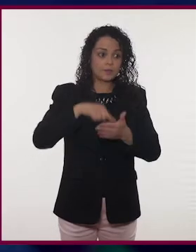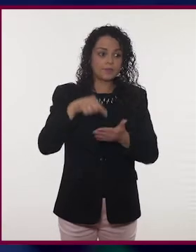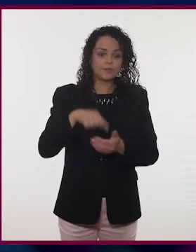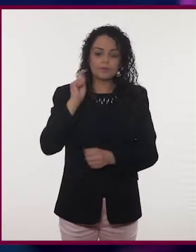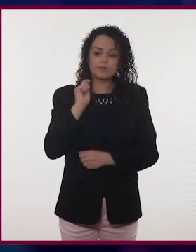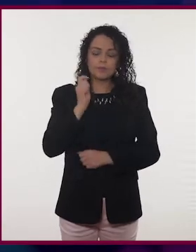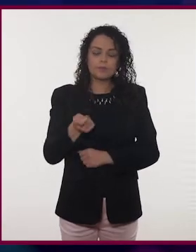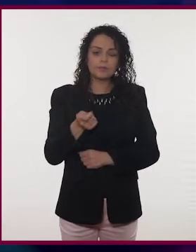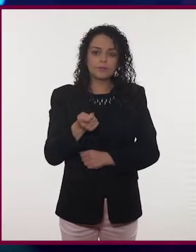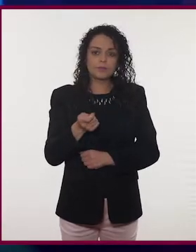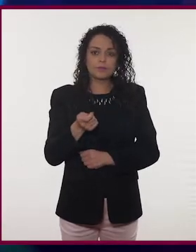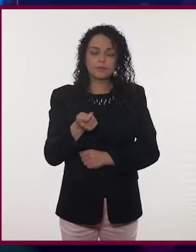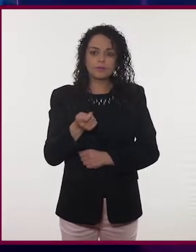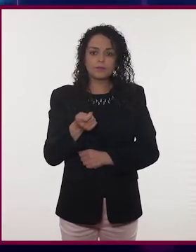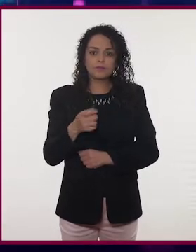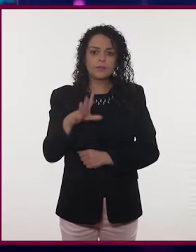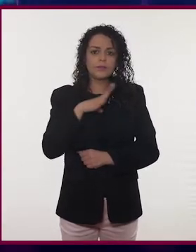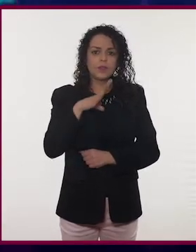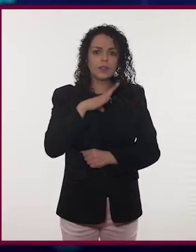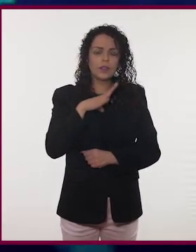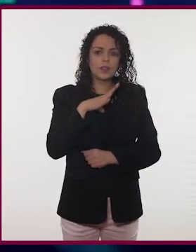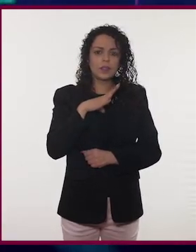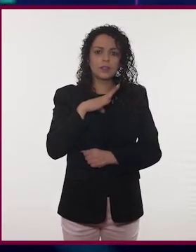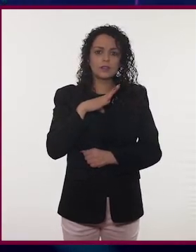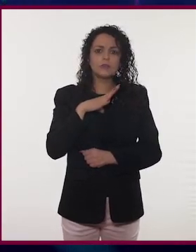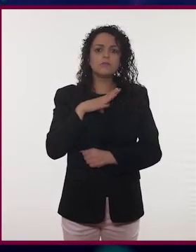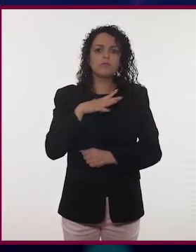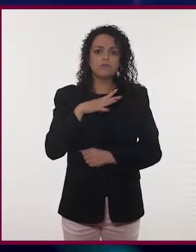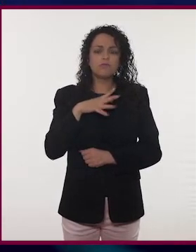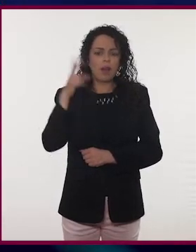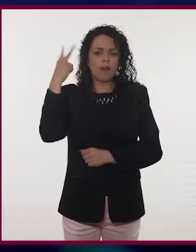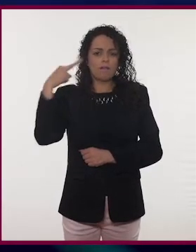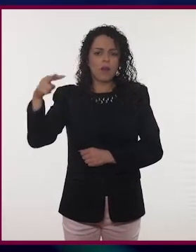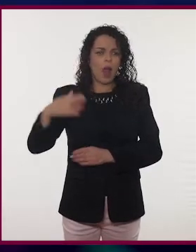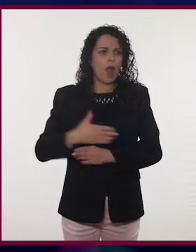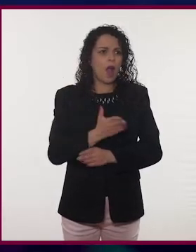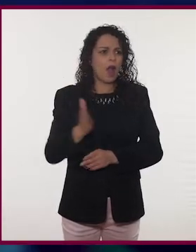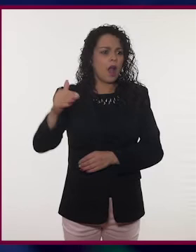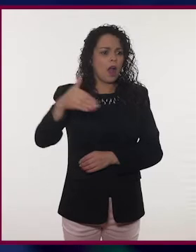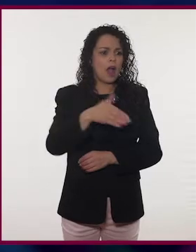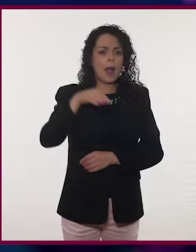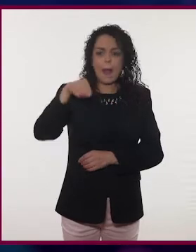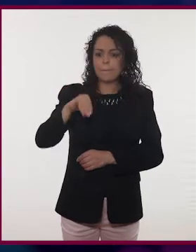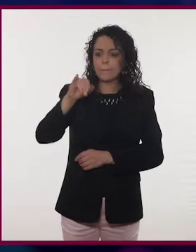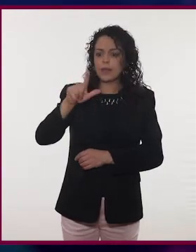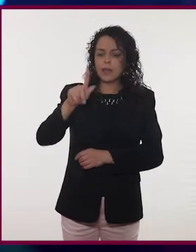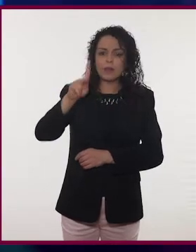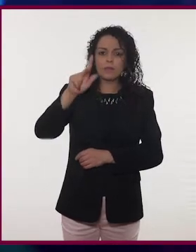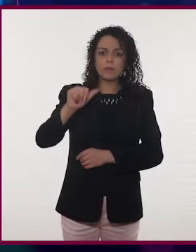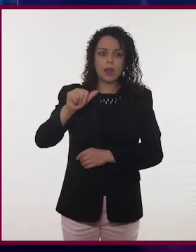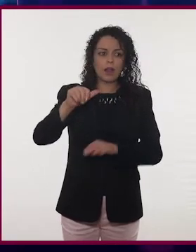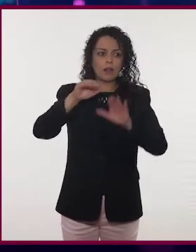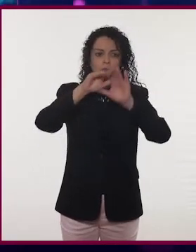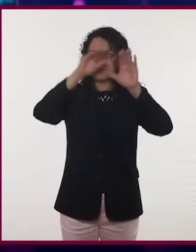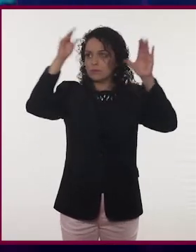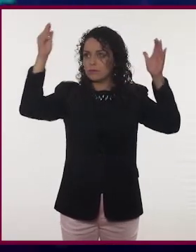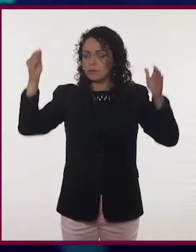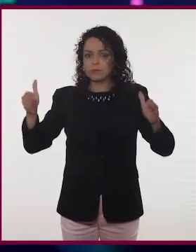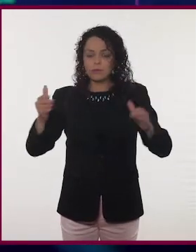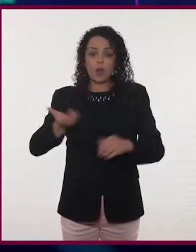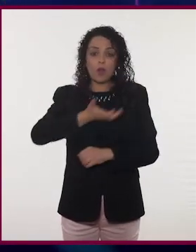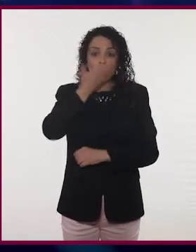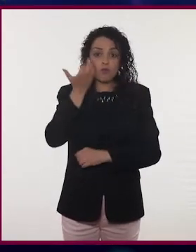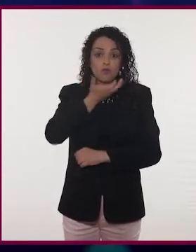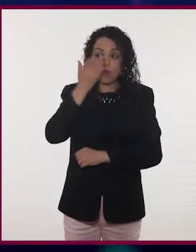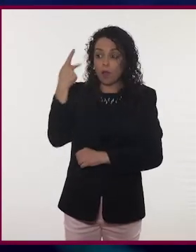que es los tours, la milpa, que es relacionado a la tradición